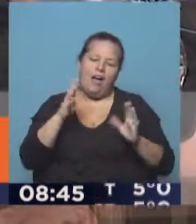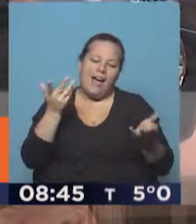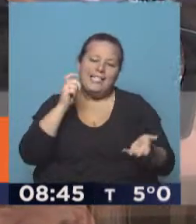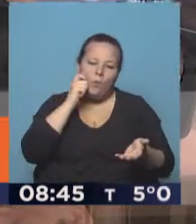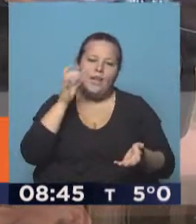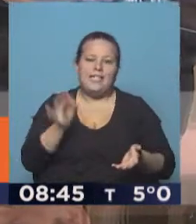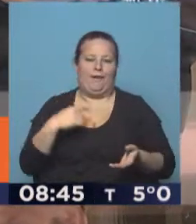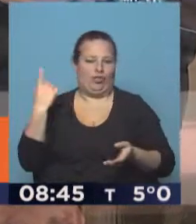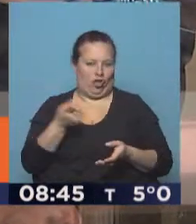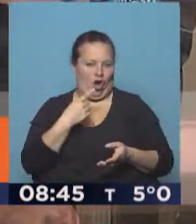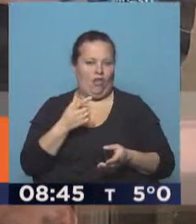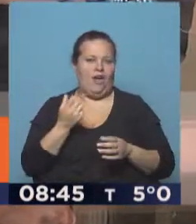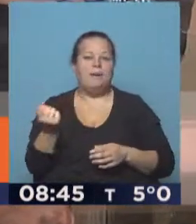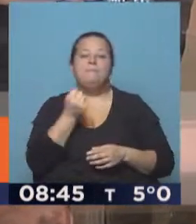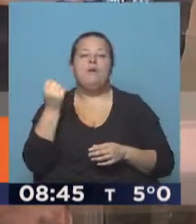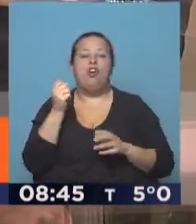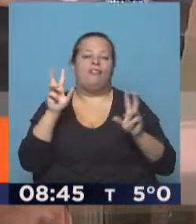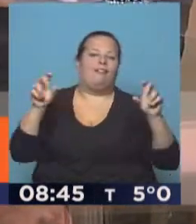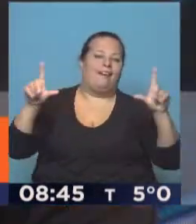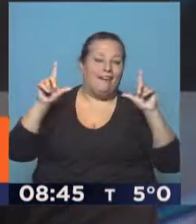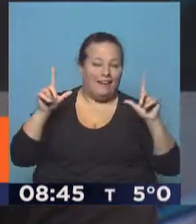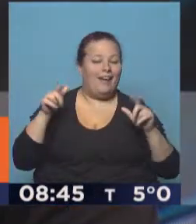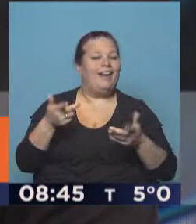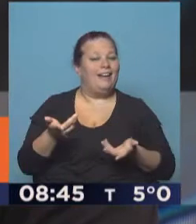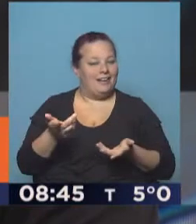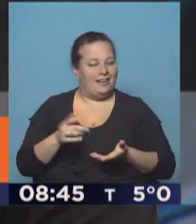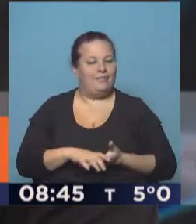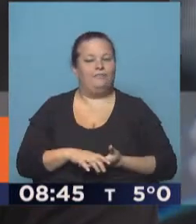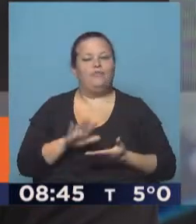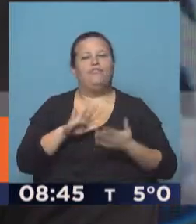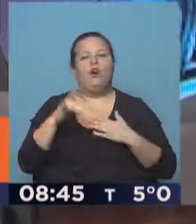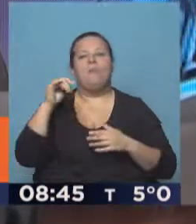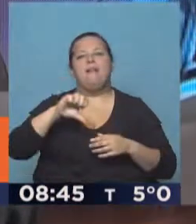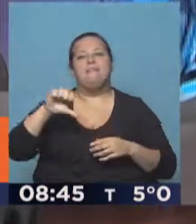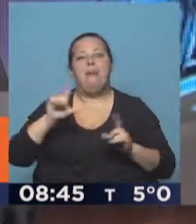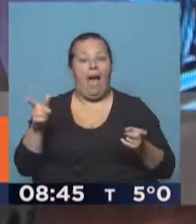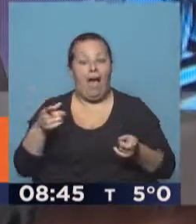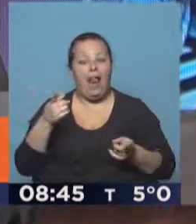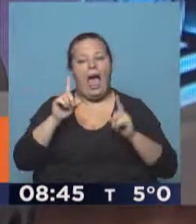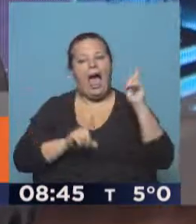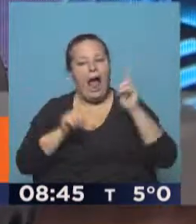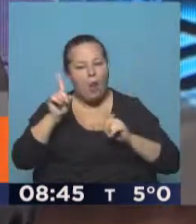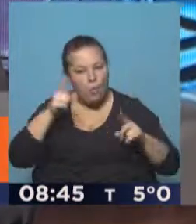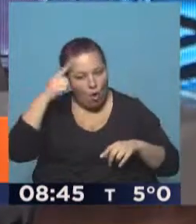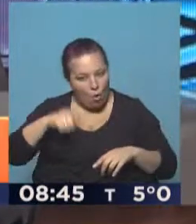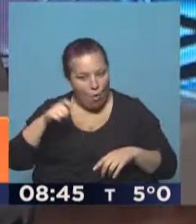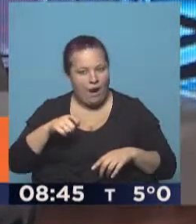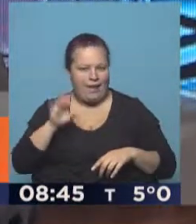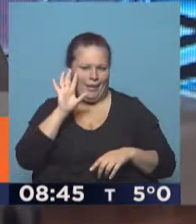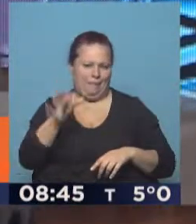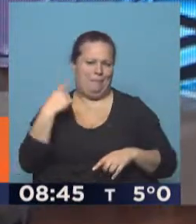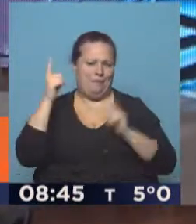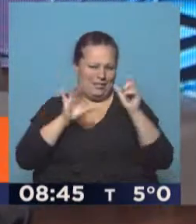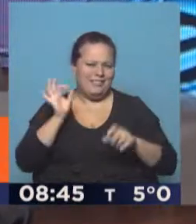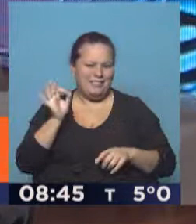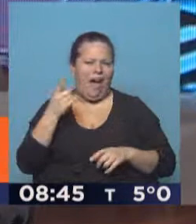es bueno que la gente sepa, los que se destacan, entre comillas, en sentido negativo, son algunos jueces que están muy a la vista de la gente. Hay